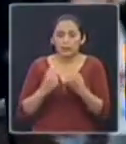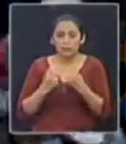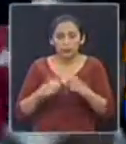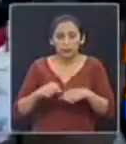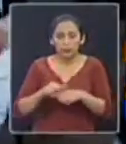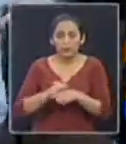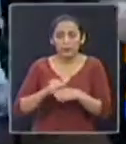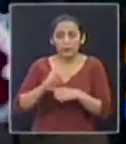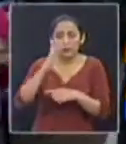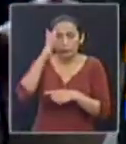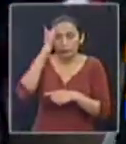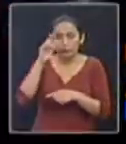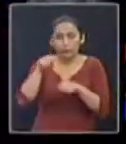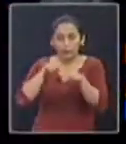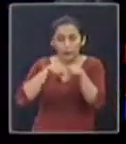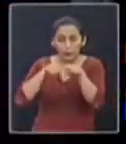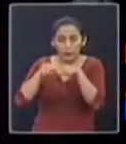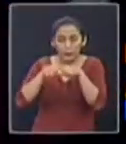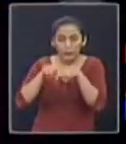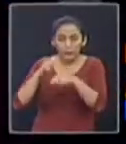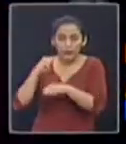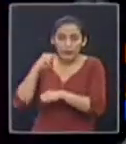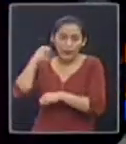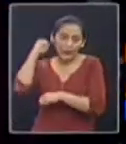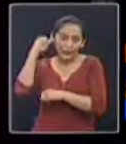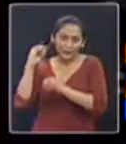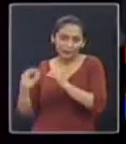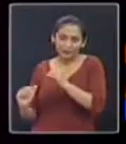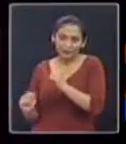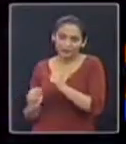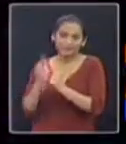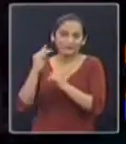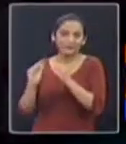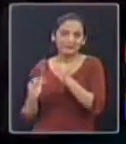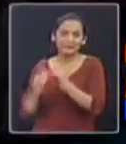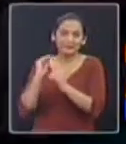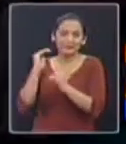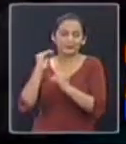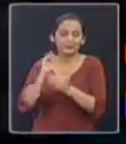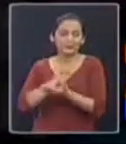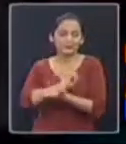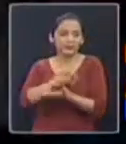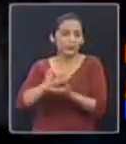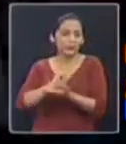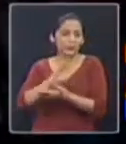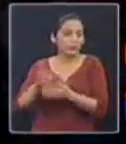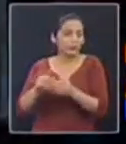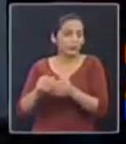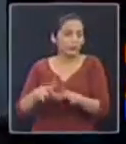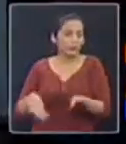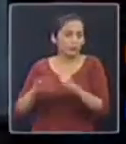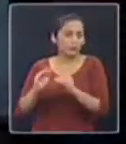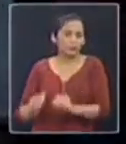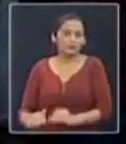a nivel nacional. Les deseo éxitos a todos y a luchar porque la SOAI siga en la cima del deporte ecuatoriano.